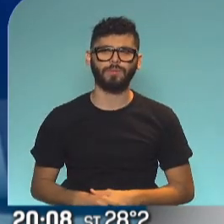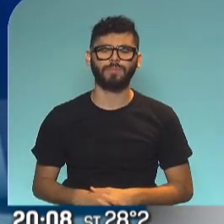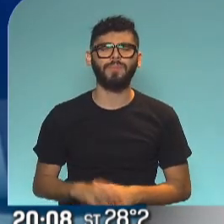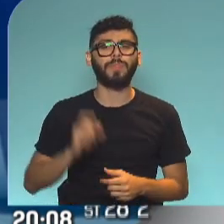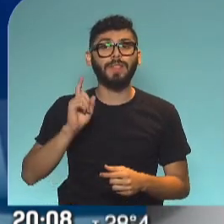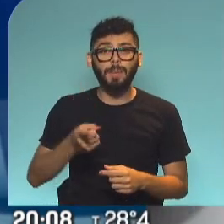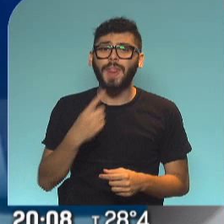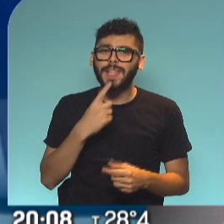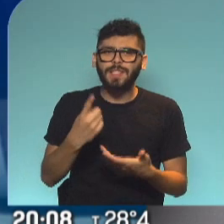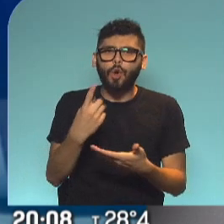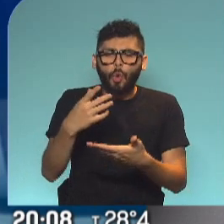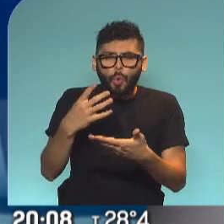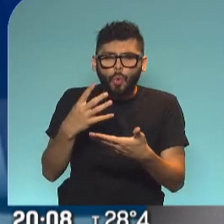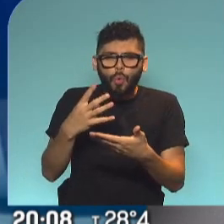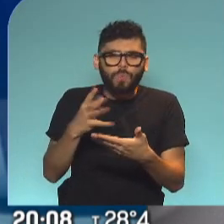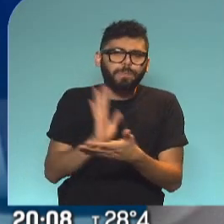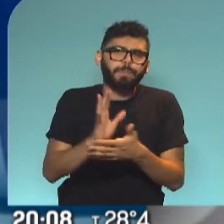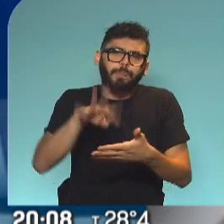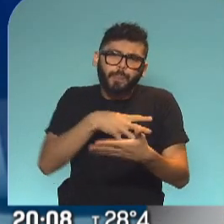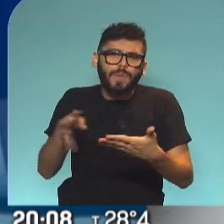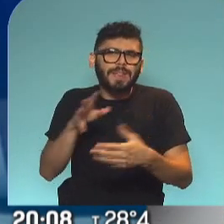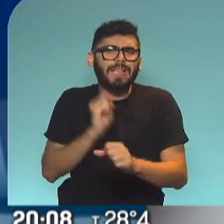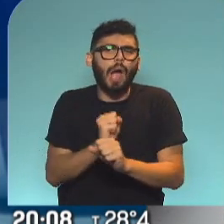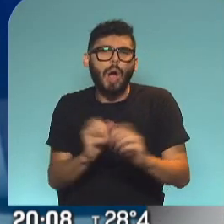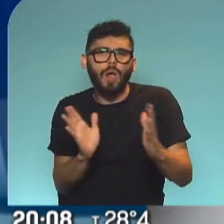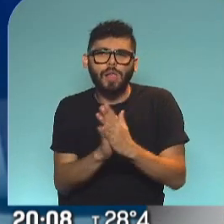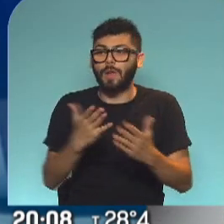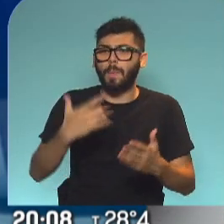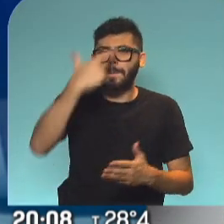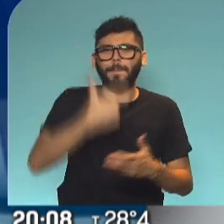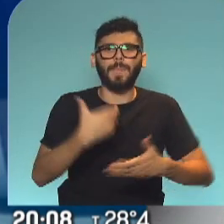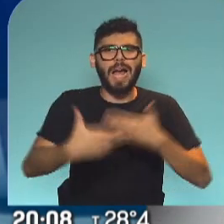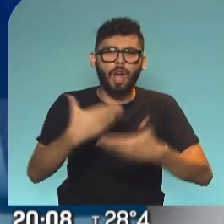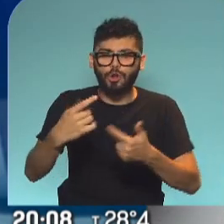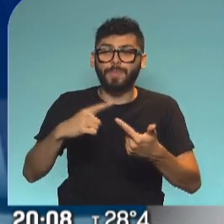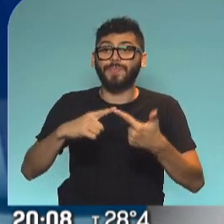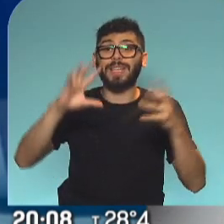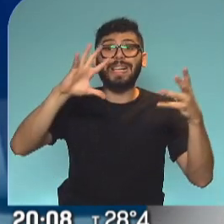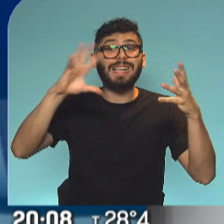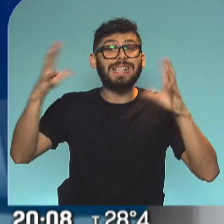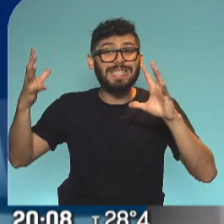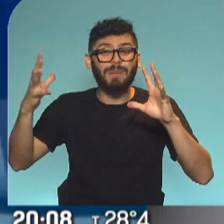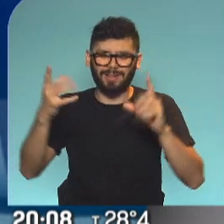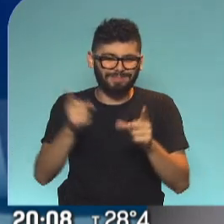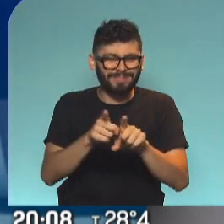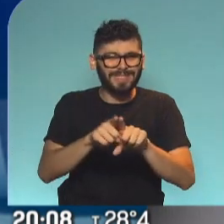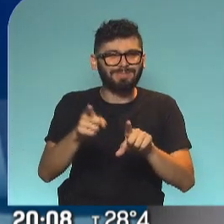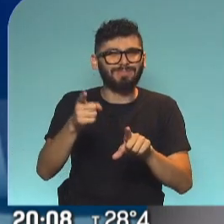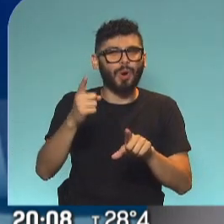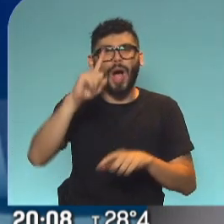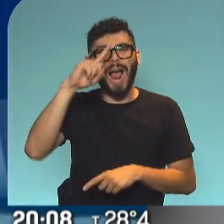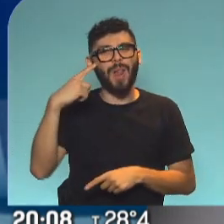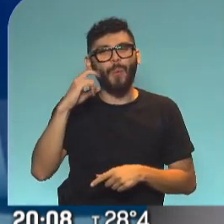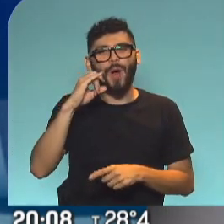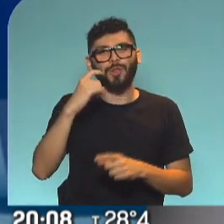realista basada en el tema del desarrollo humano, el tema de la agenda ambiental, que esto que en su momento también lo había hablado Alberto